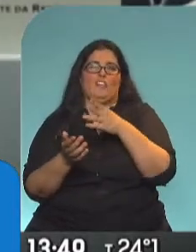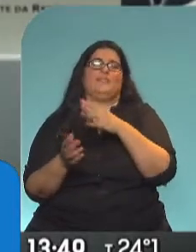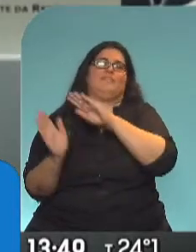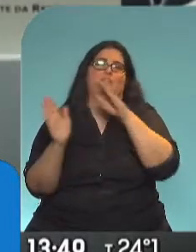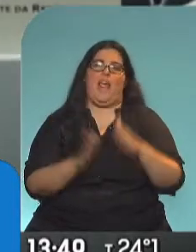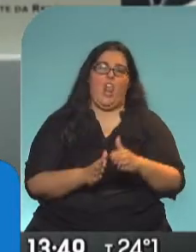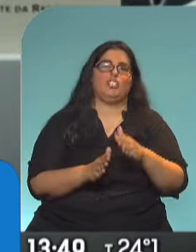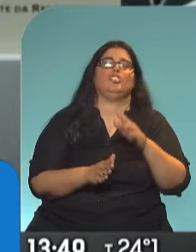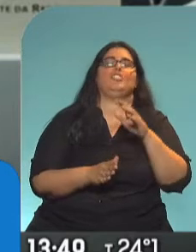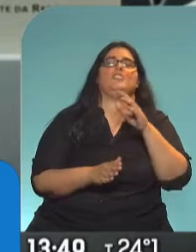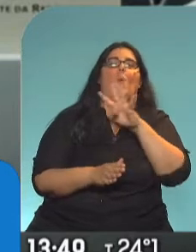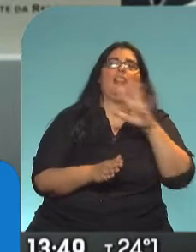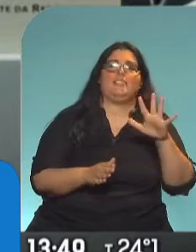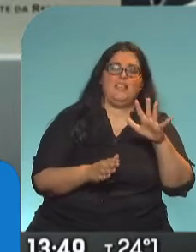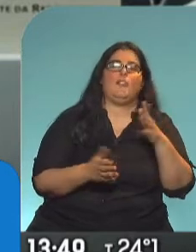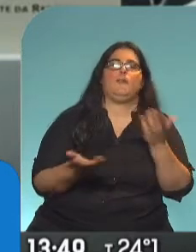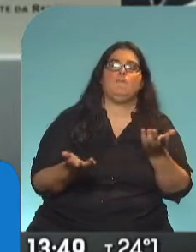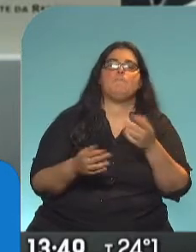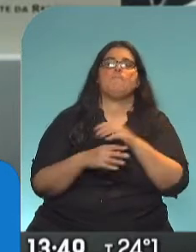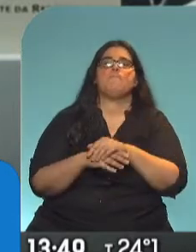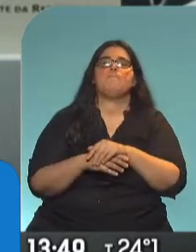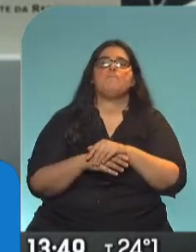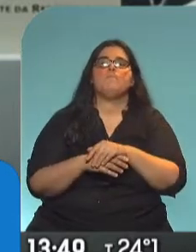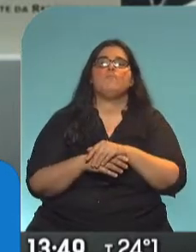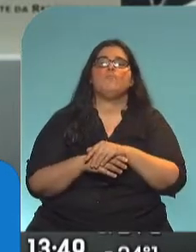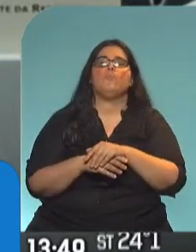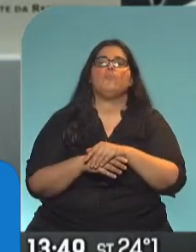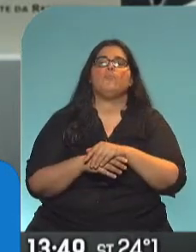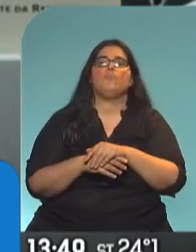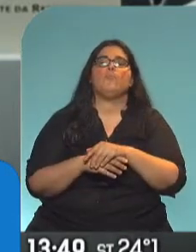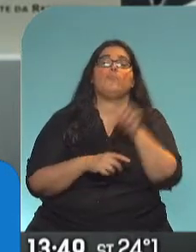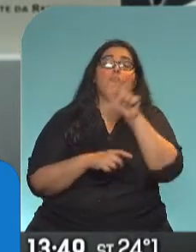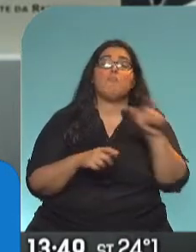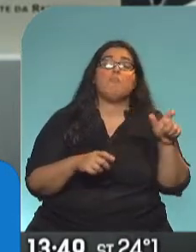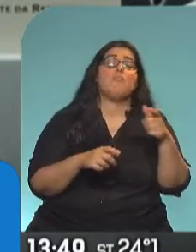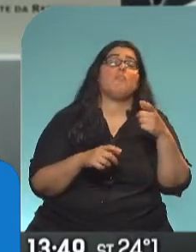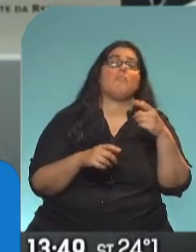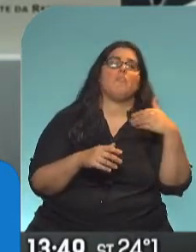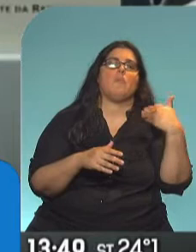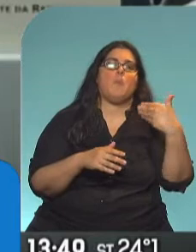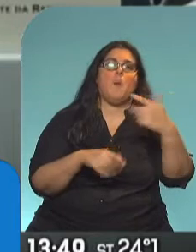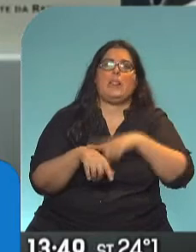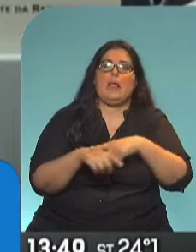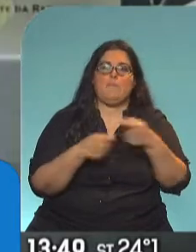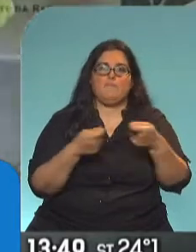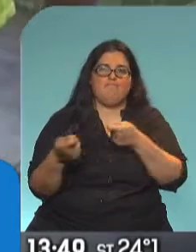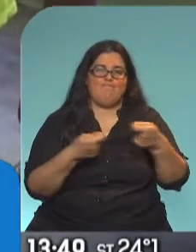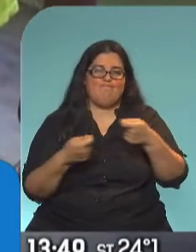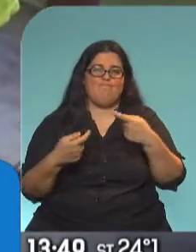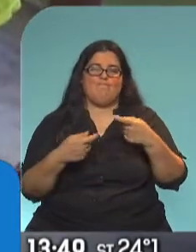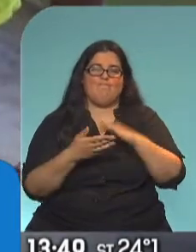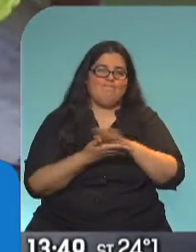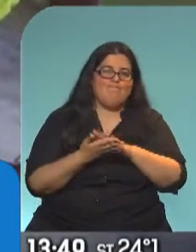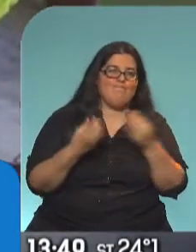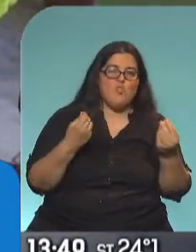el 50%. Para los analistas, se aproximan tiempos de arduas negociaciones. Bolsonaro, sin partido,